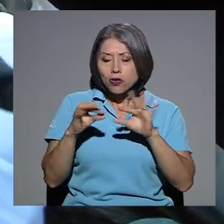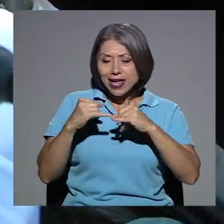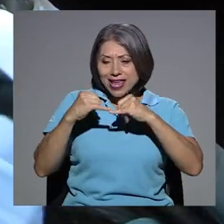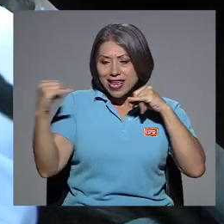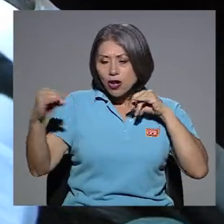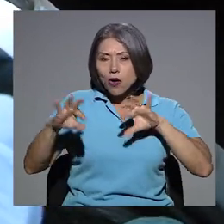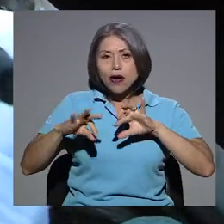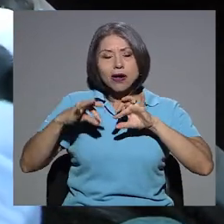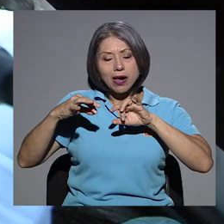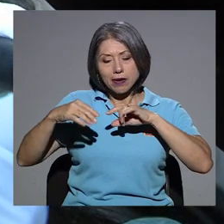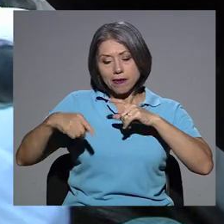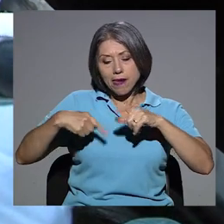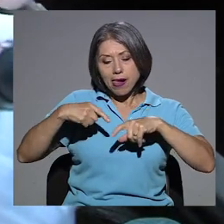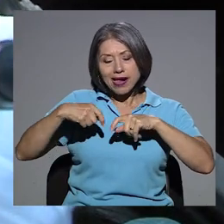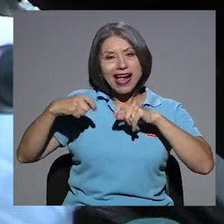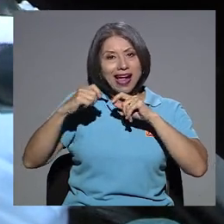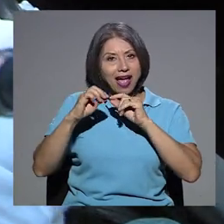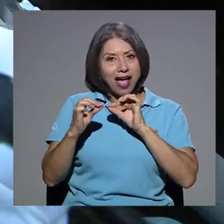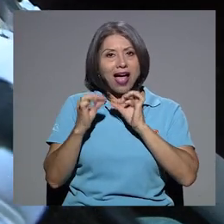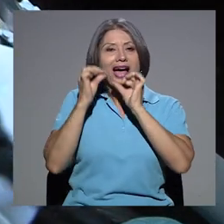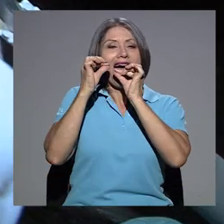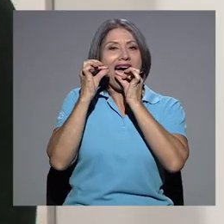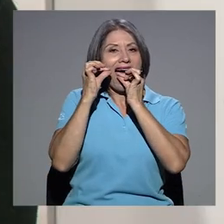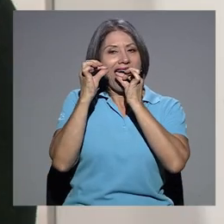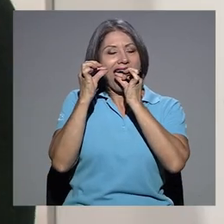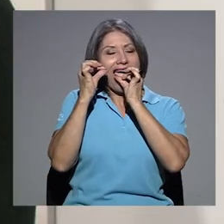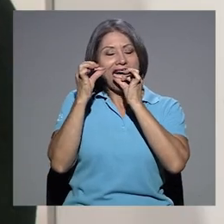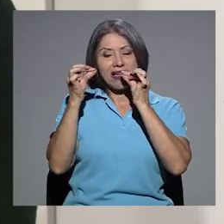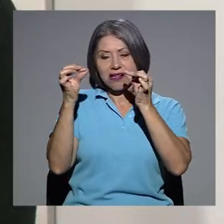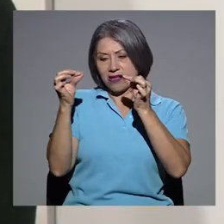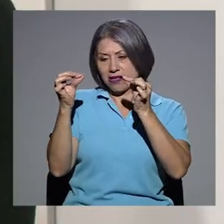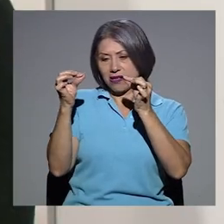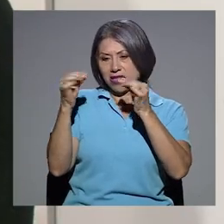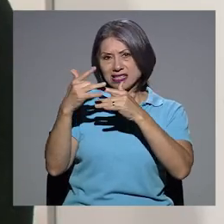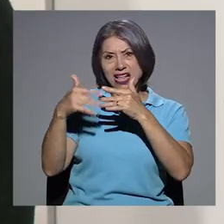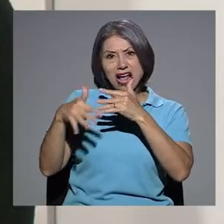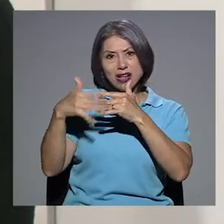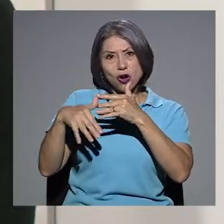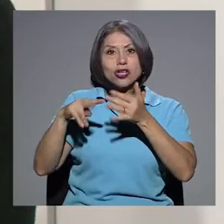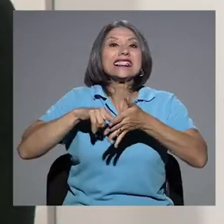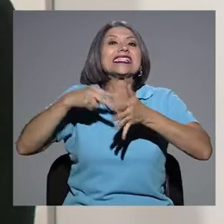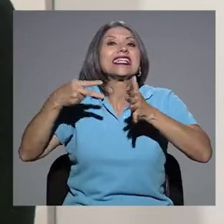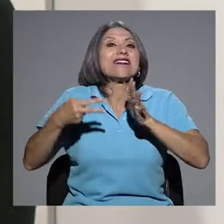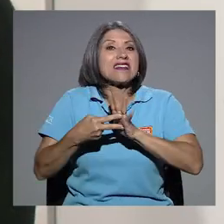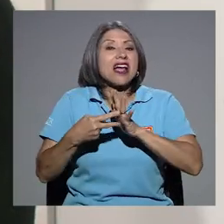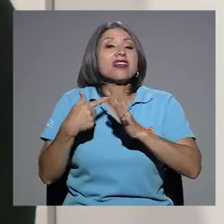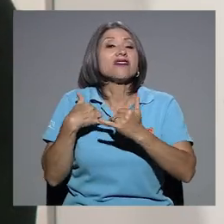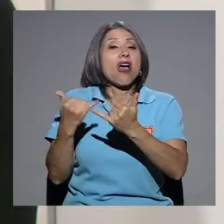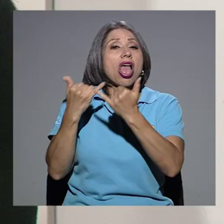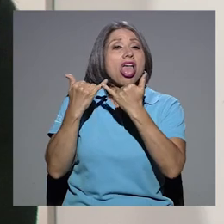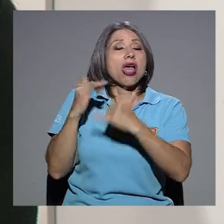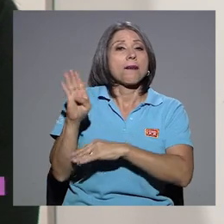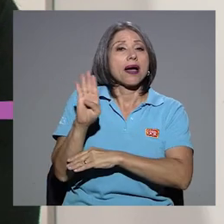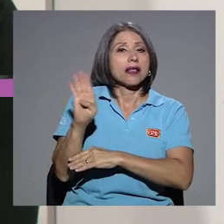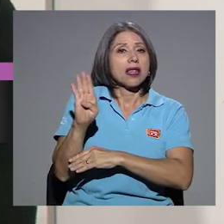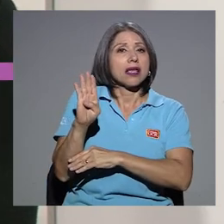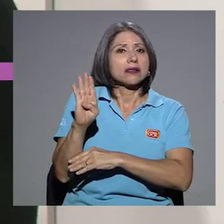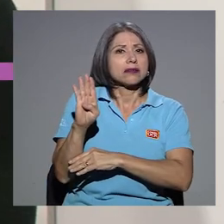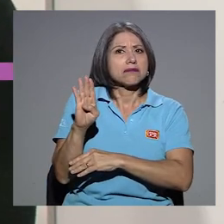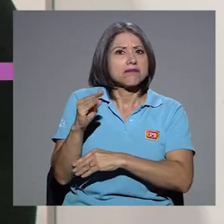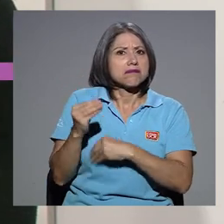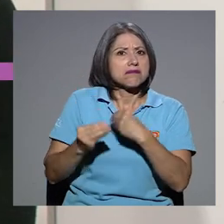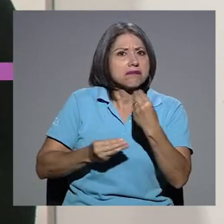me sangró, eso a mí lo que me dice es que estoy dejando que se acumulen bacterias dentro del surco y entonces, ¿qué tengo que